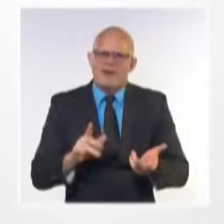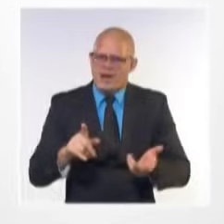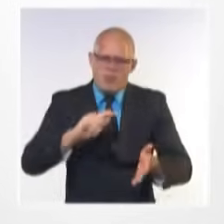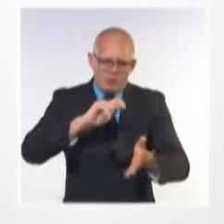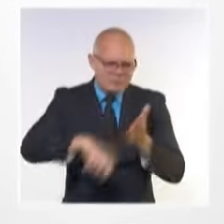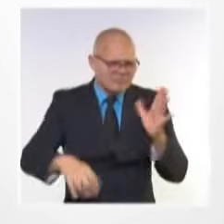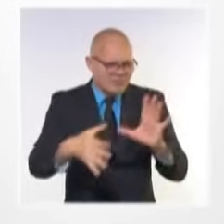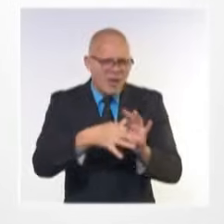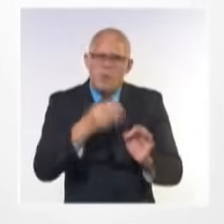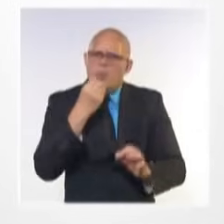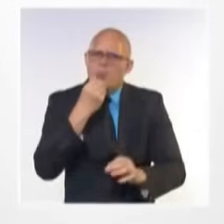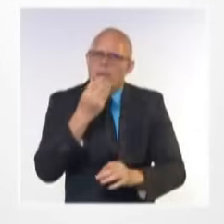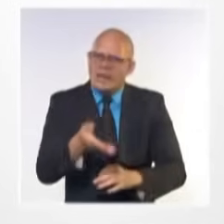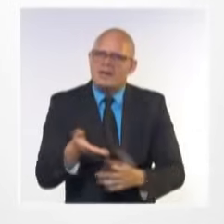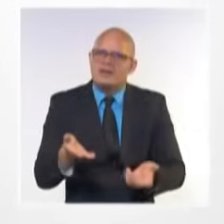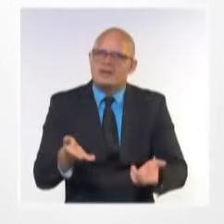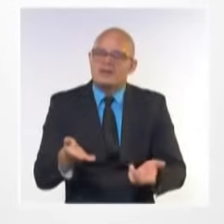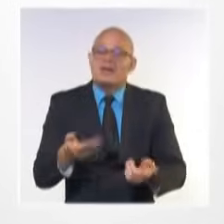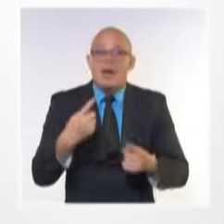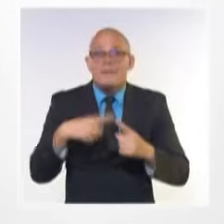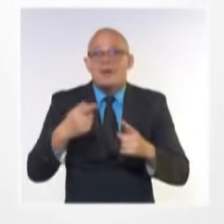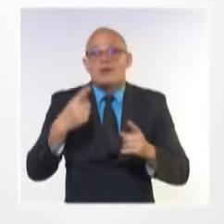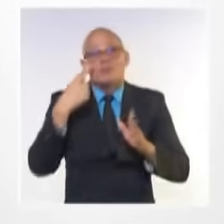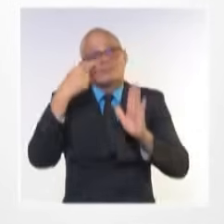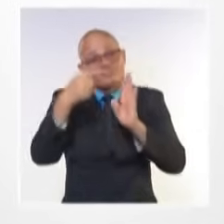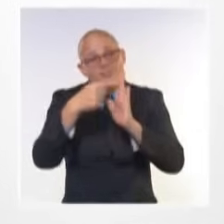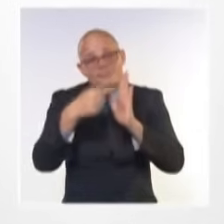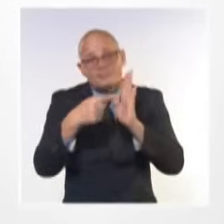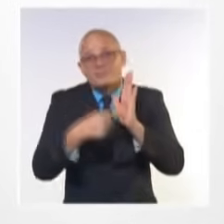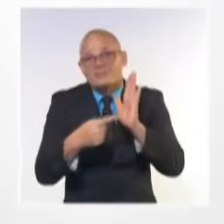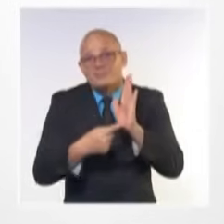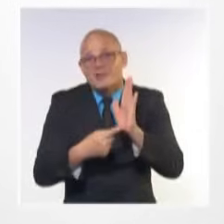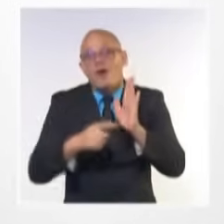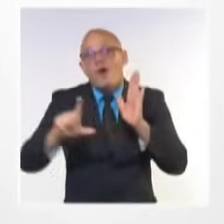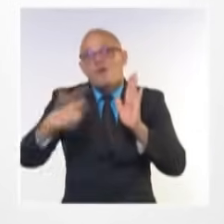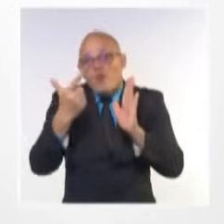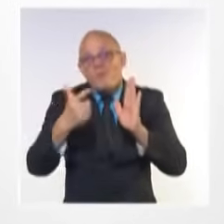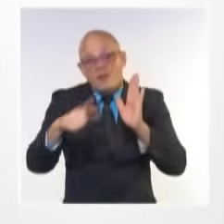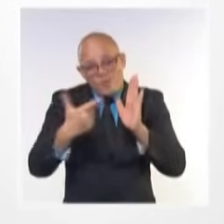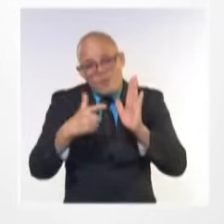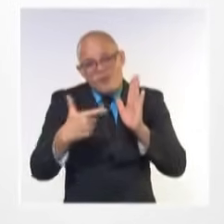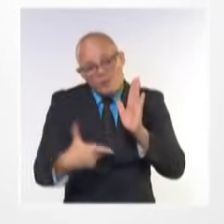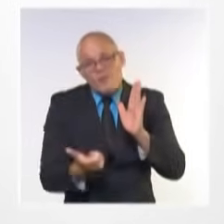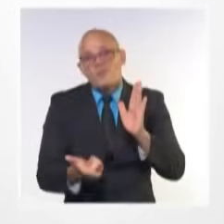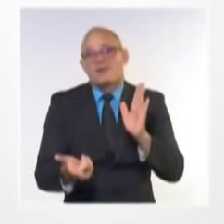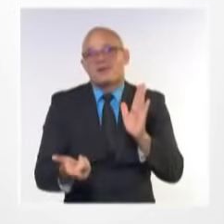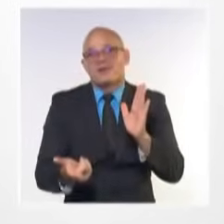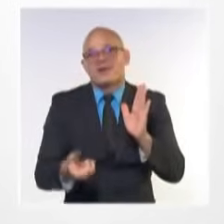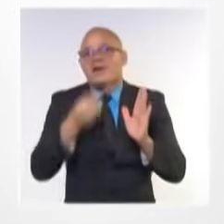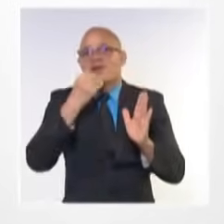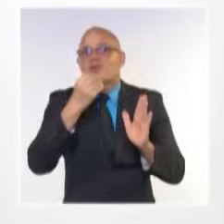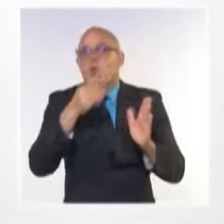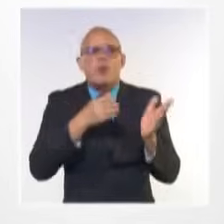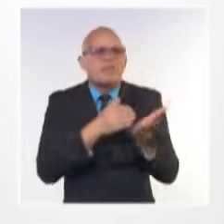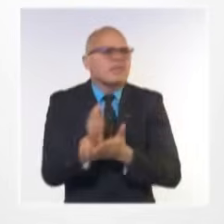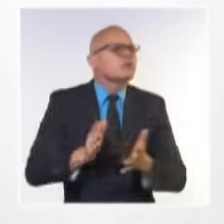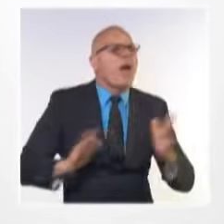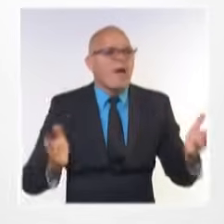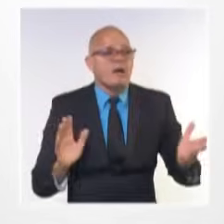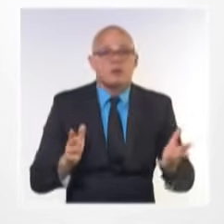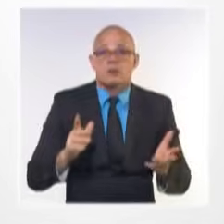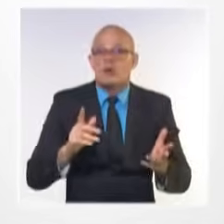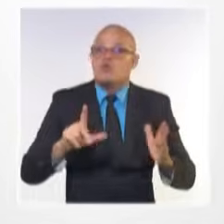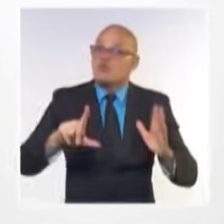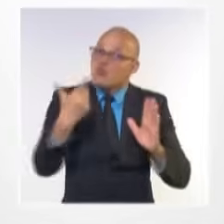que me explicaba el ministro, usted me explicaba también, ustedes han ido por el país conversando con empresarios del sector privado y dándoles la confianza